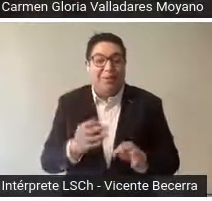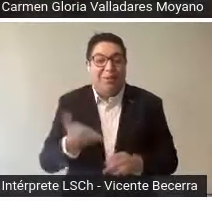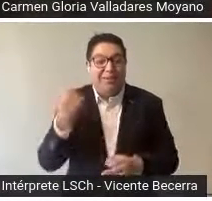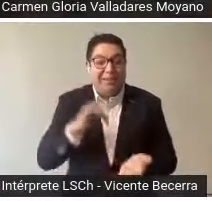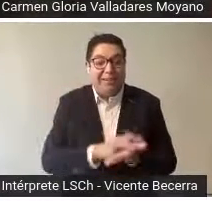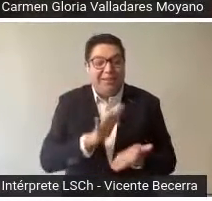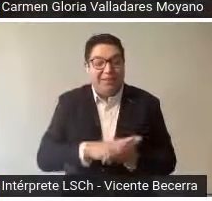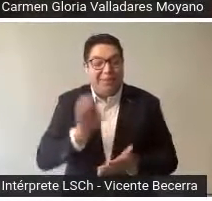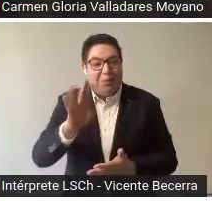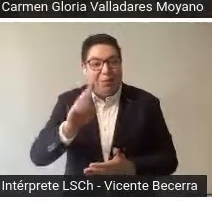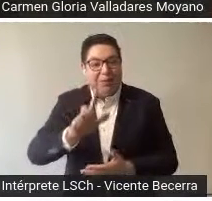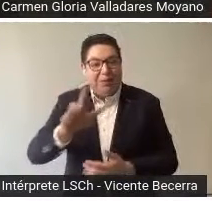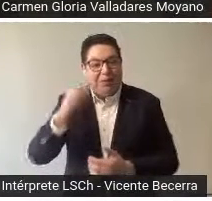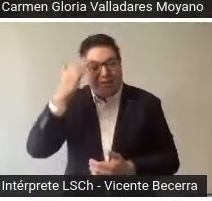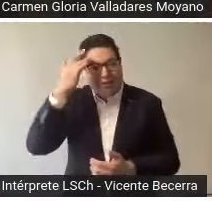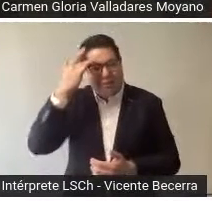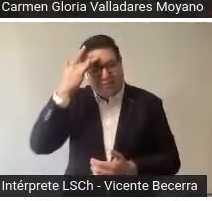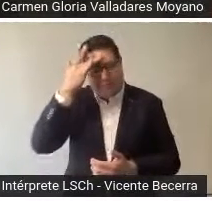julio.